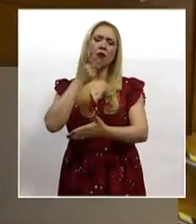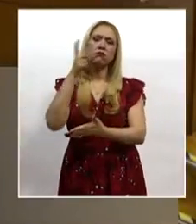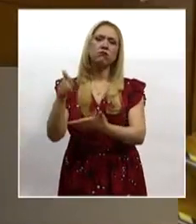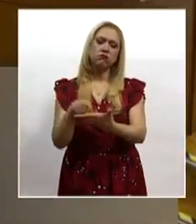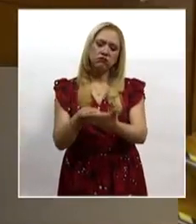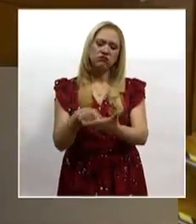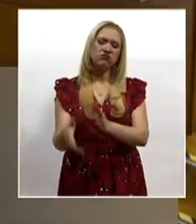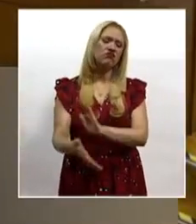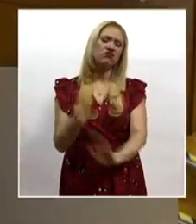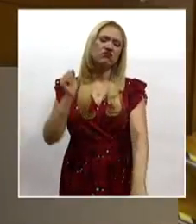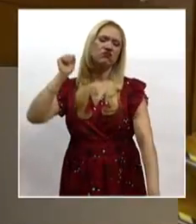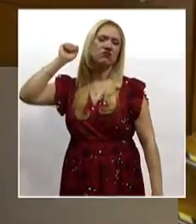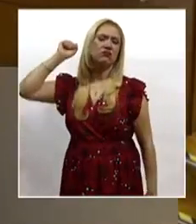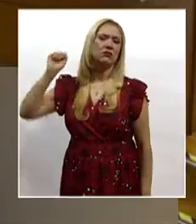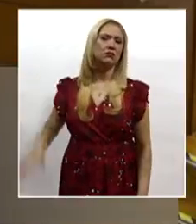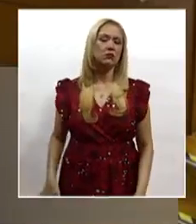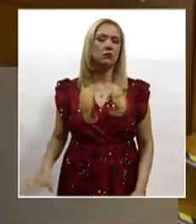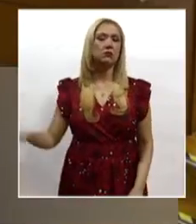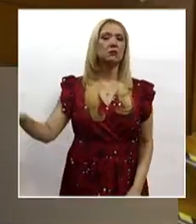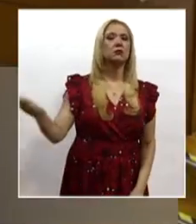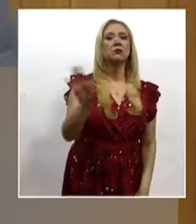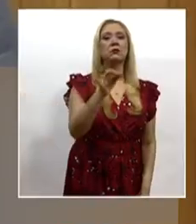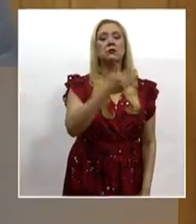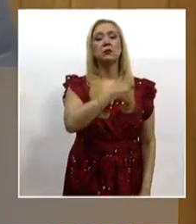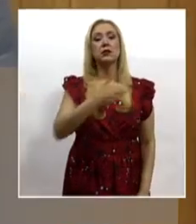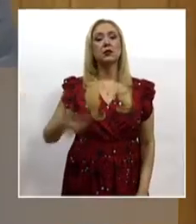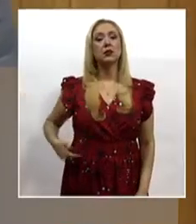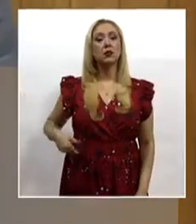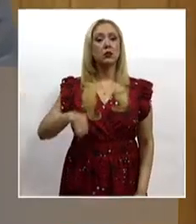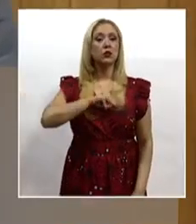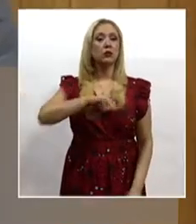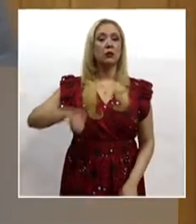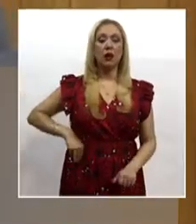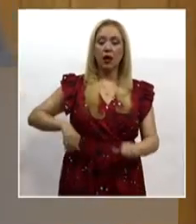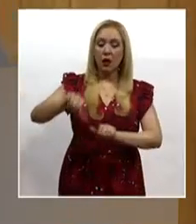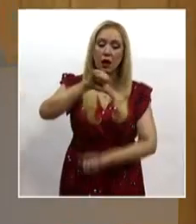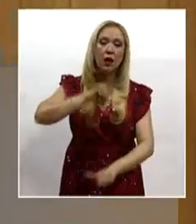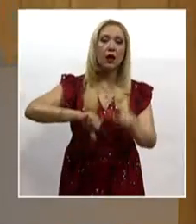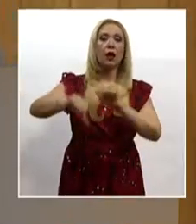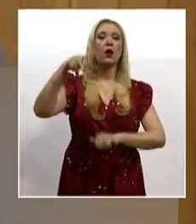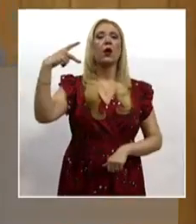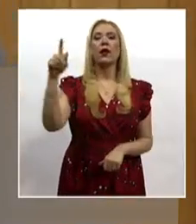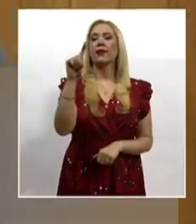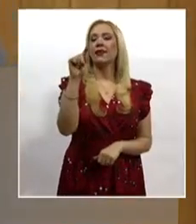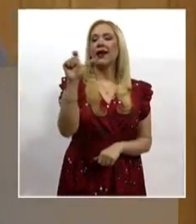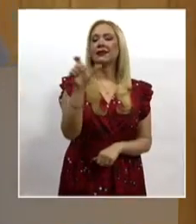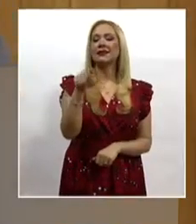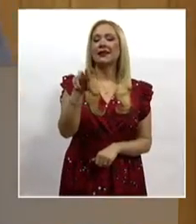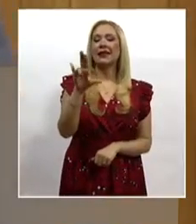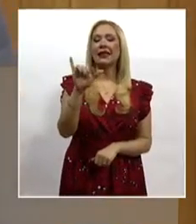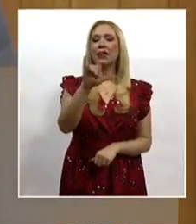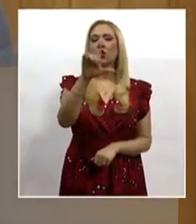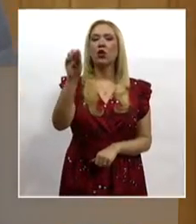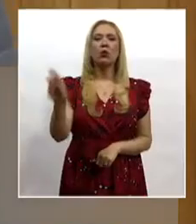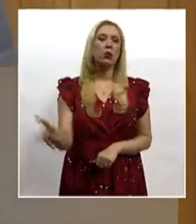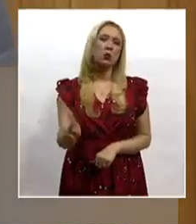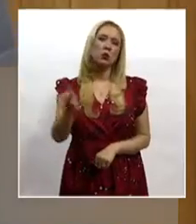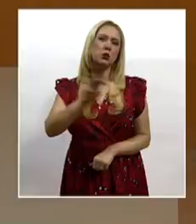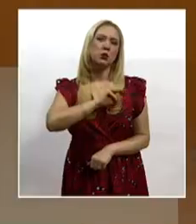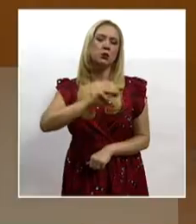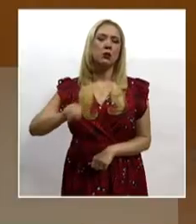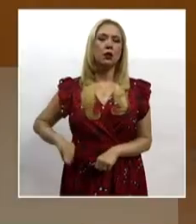Estado, mediante el cual se designó al presidente municipal sustituto del Ayuntamiento de Tasquillo. Determinó que el tribunal local